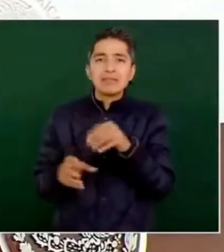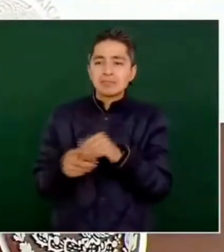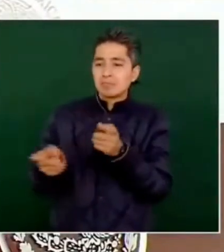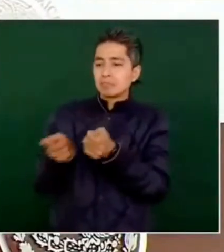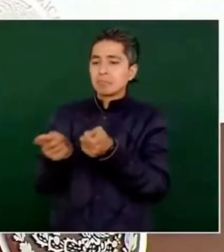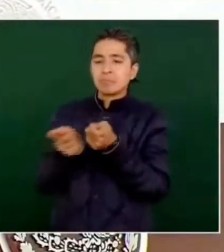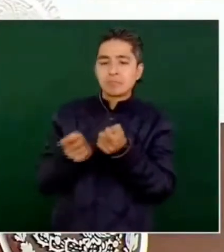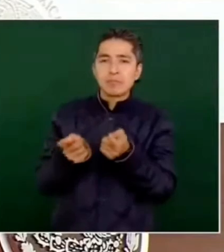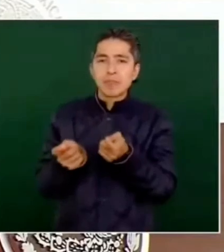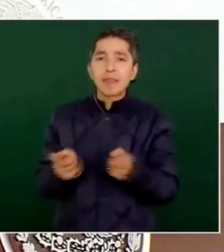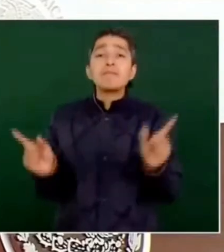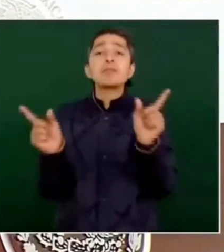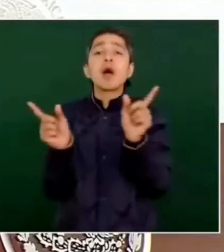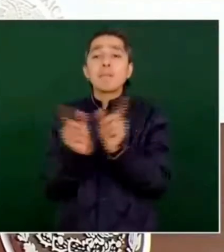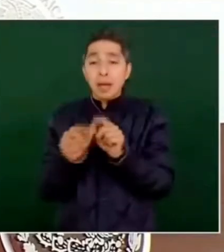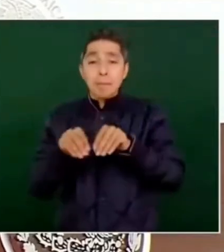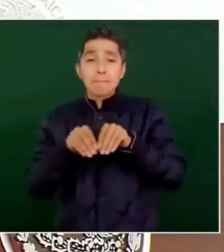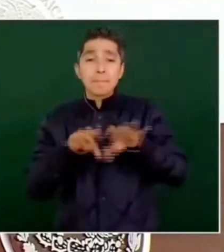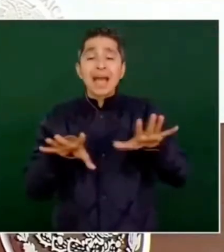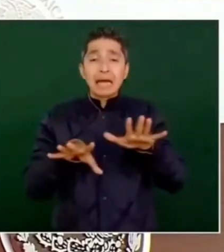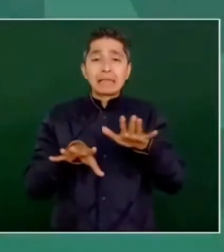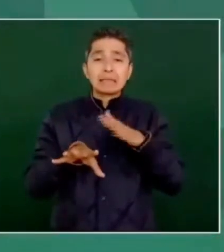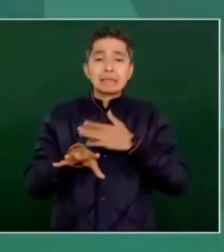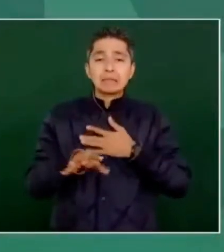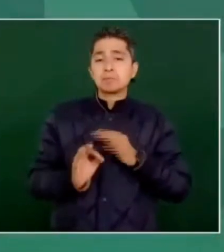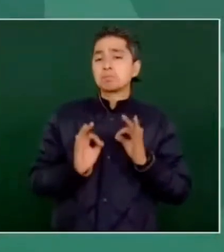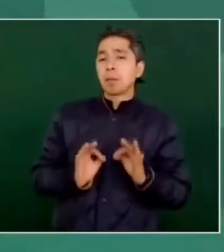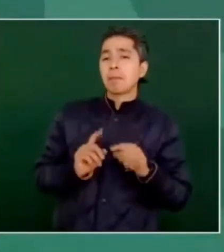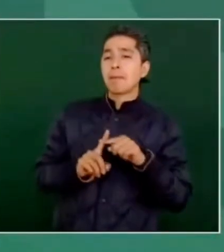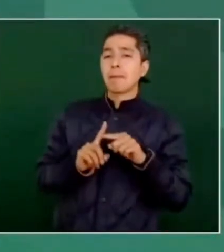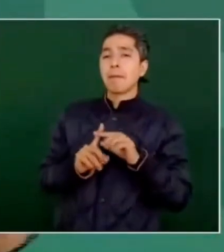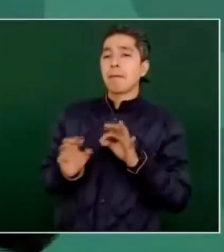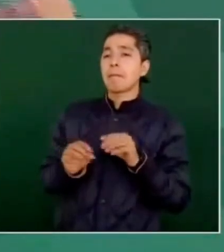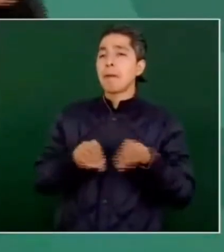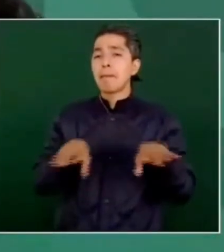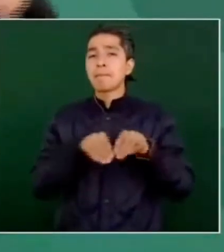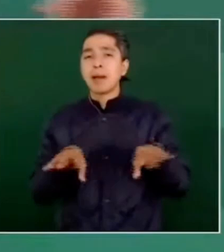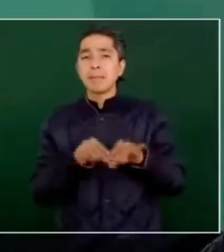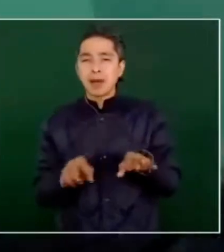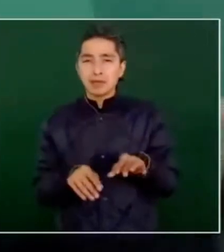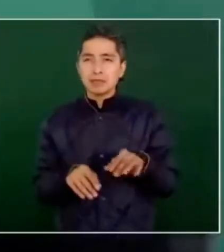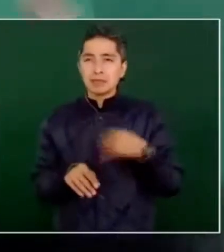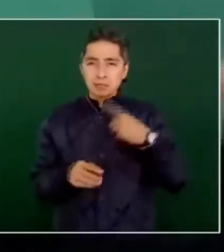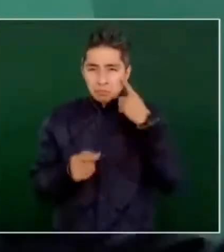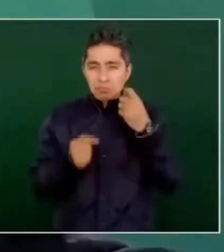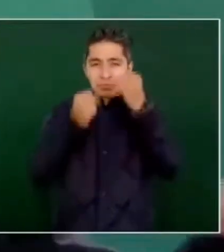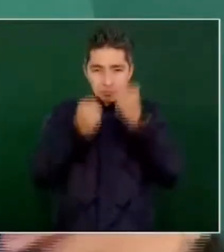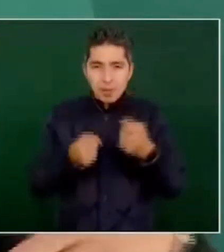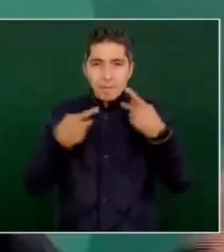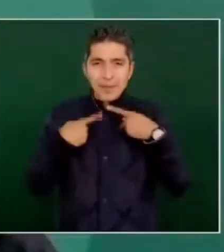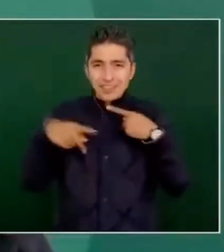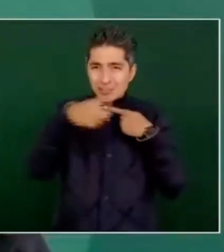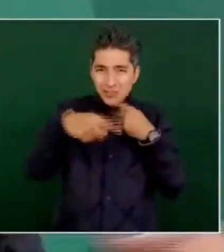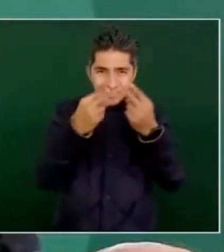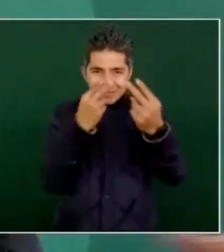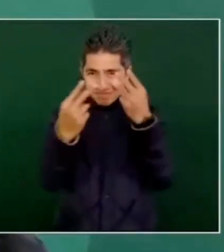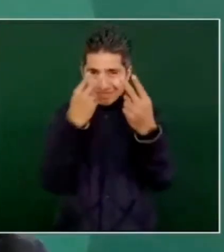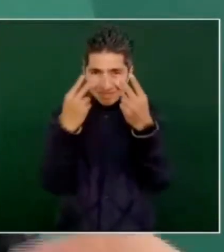Solo daban a conocer lo que les convenía. Estoy seguro que los que nos están viendo, nos están escuchando,